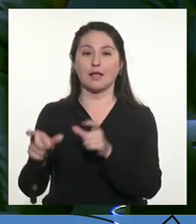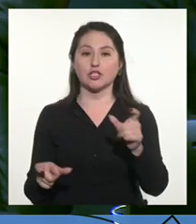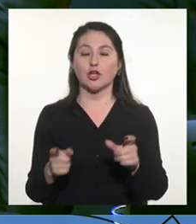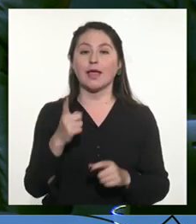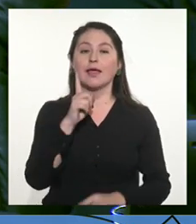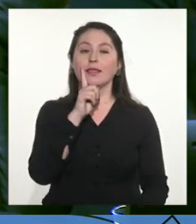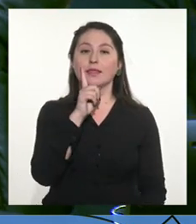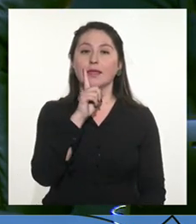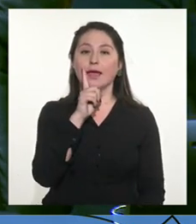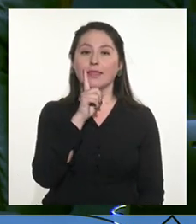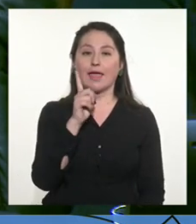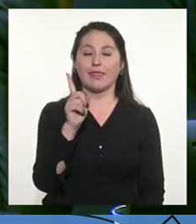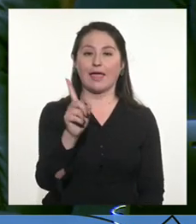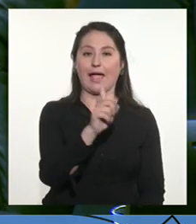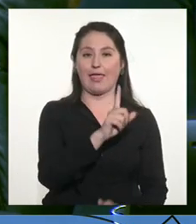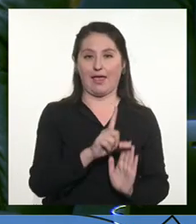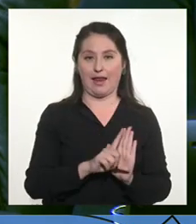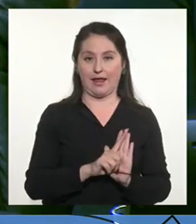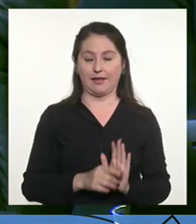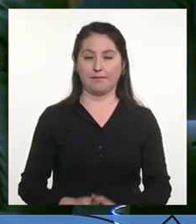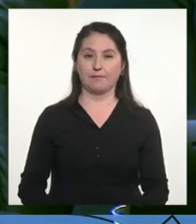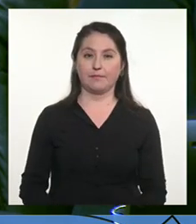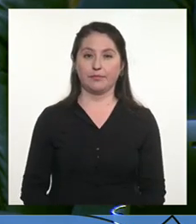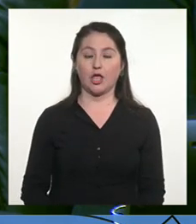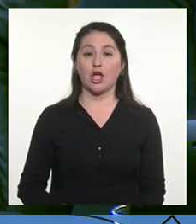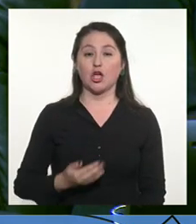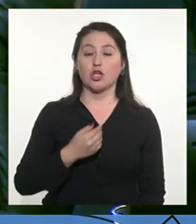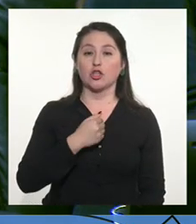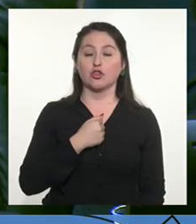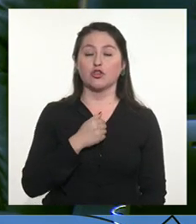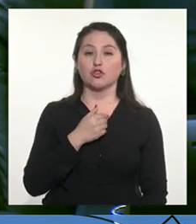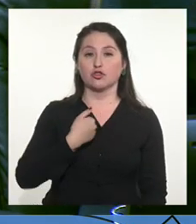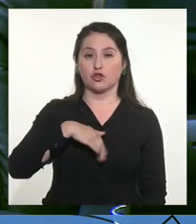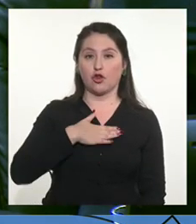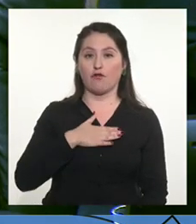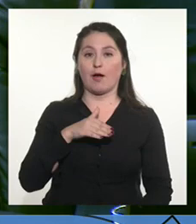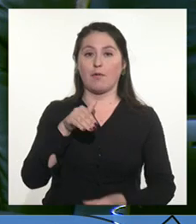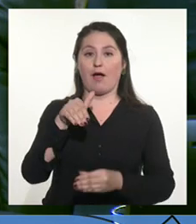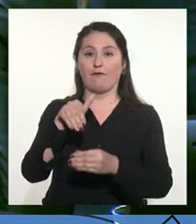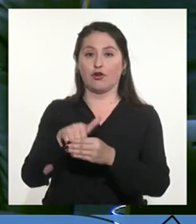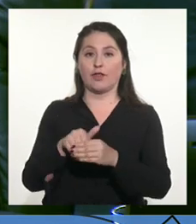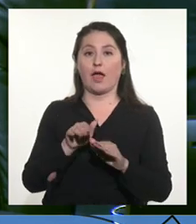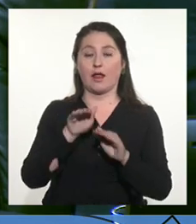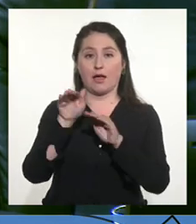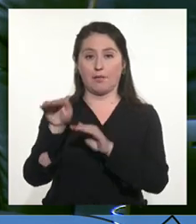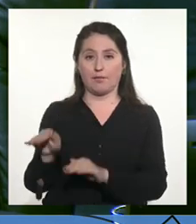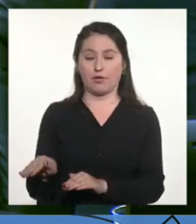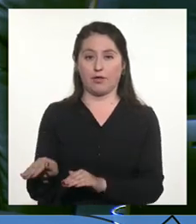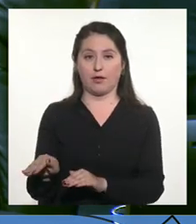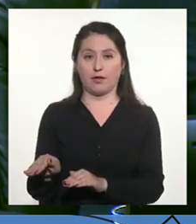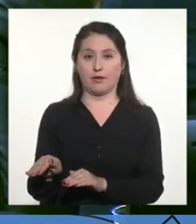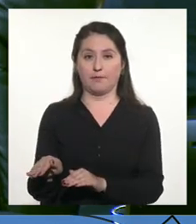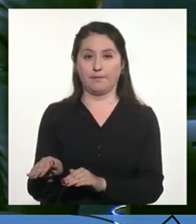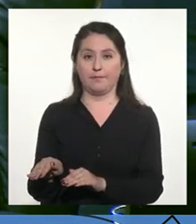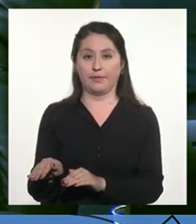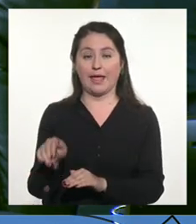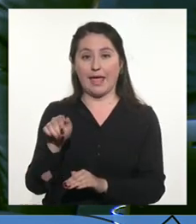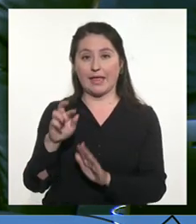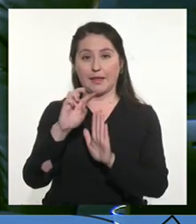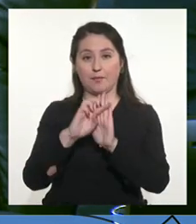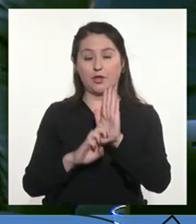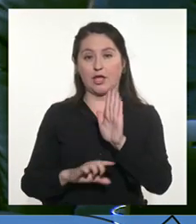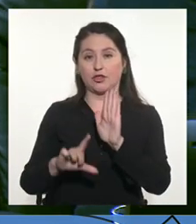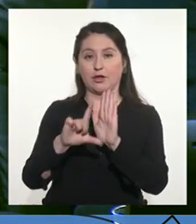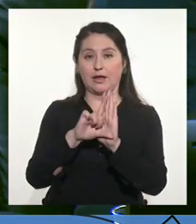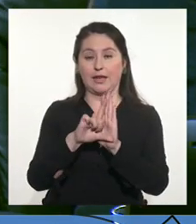cada uno de ellos por lo tanto nosotros vamos a votar favorablemente este proyecto de ley y creo